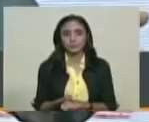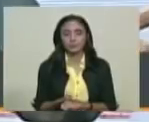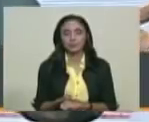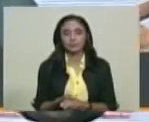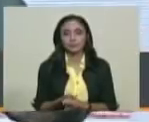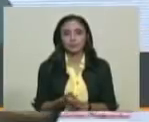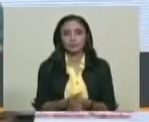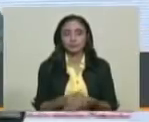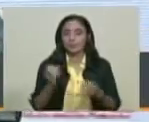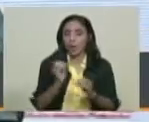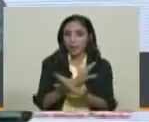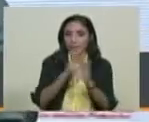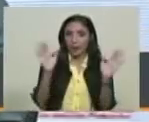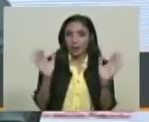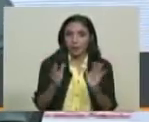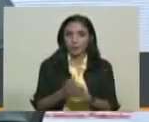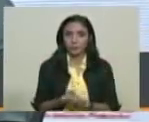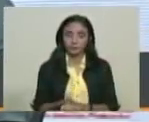¿Está claro?